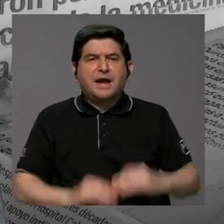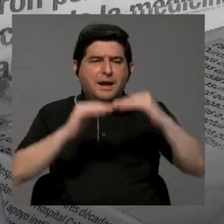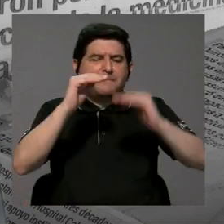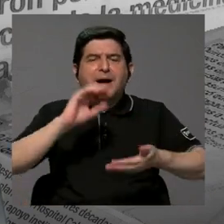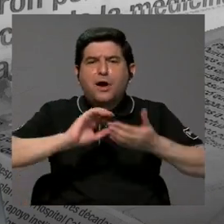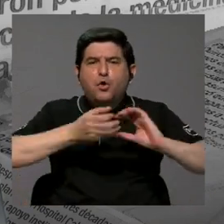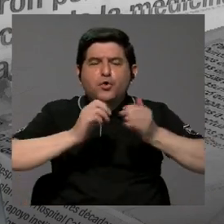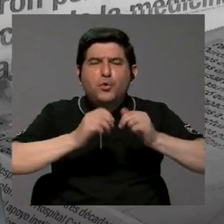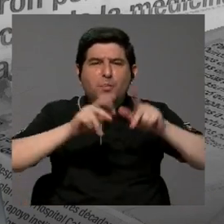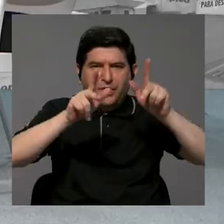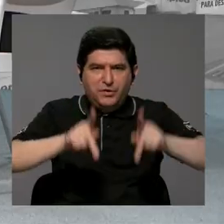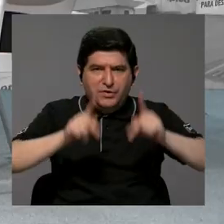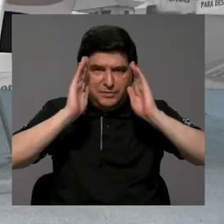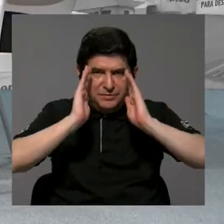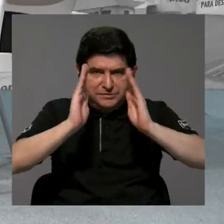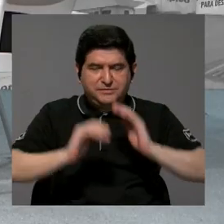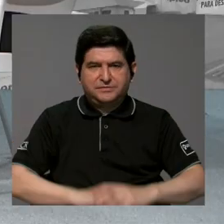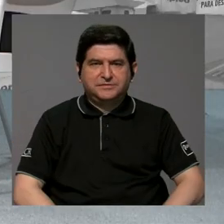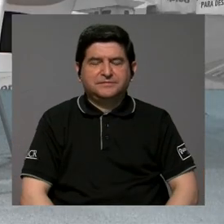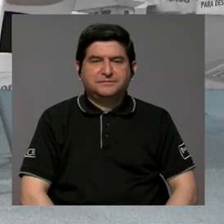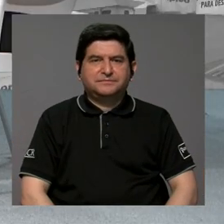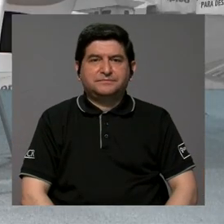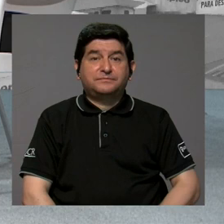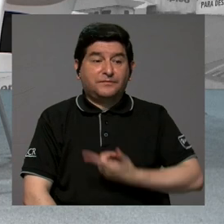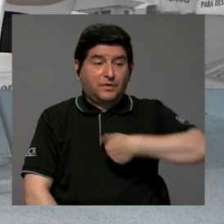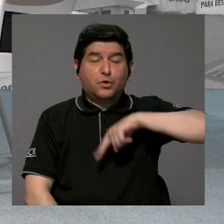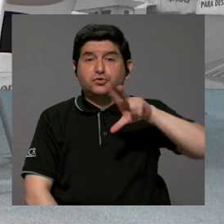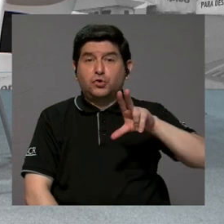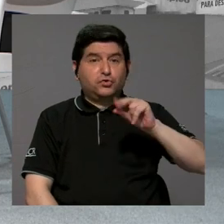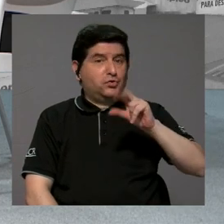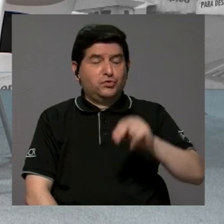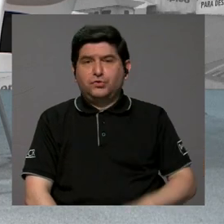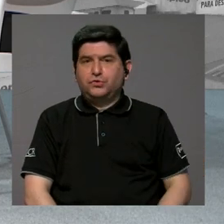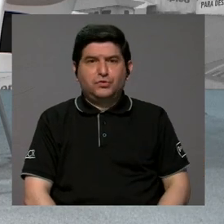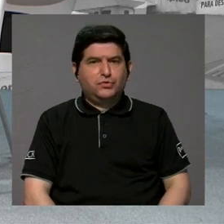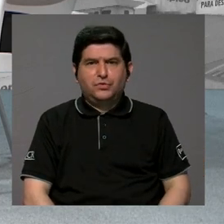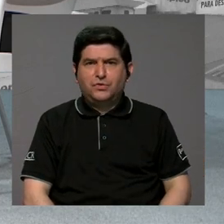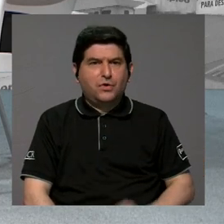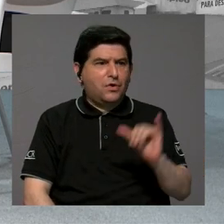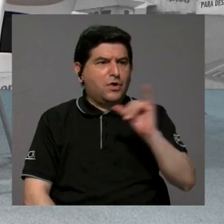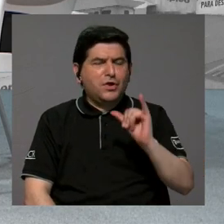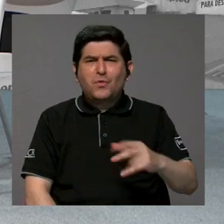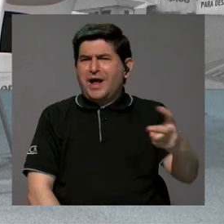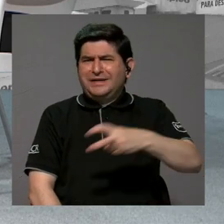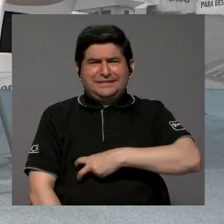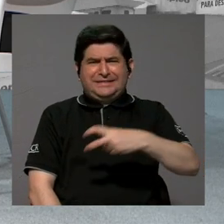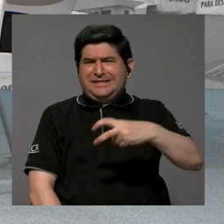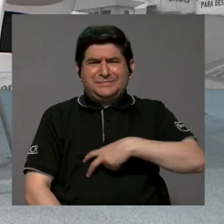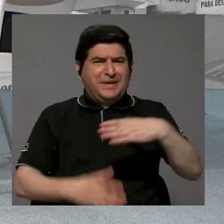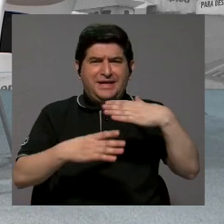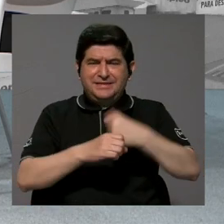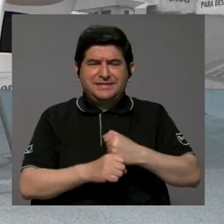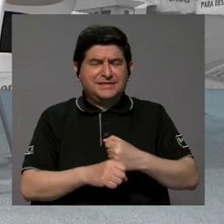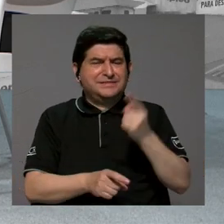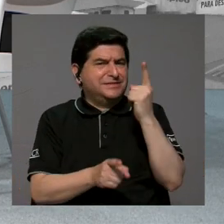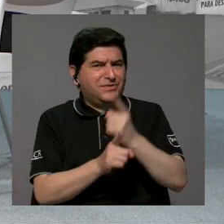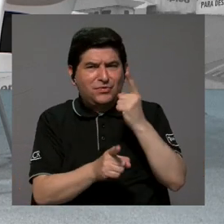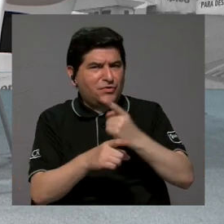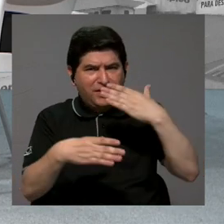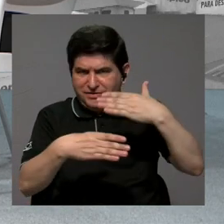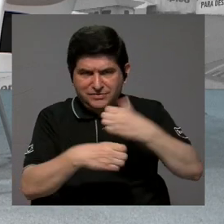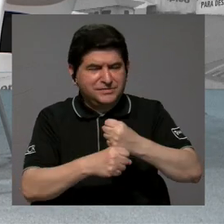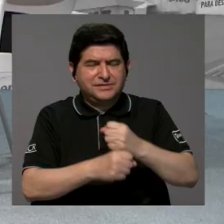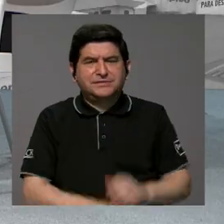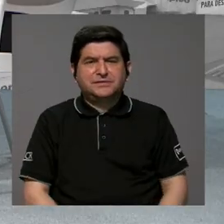de bajo volumen, ¿verdad? Lo que significa que nosotros no estamos haciendo la cantidad de trasplantes que deberíamos